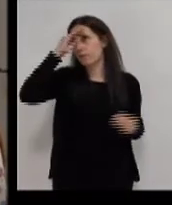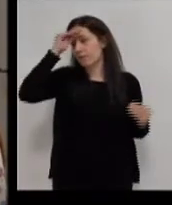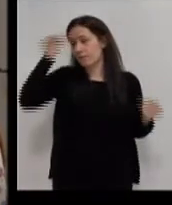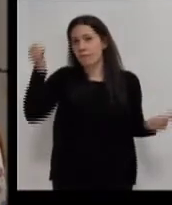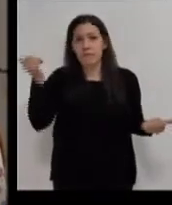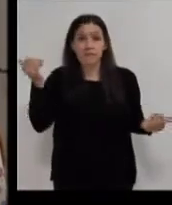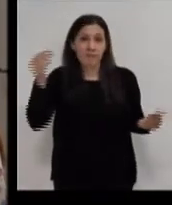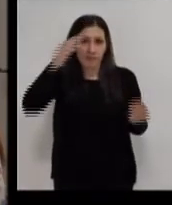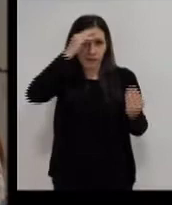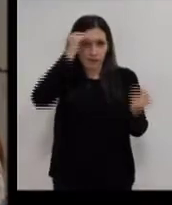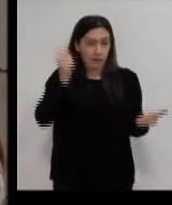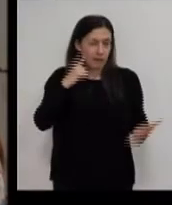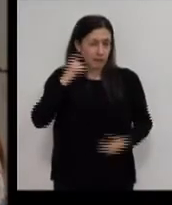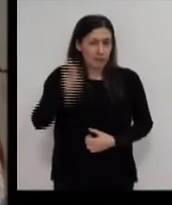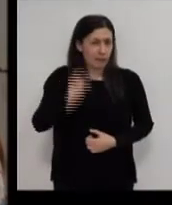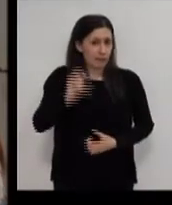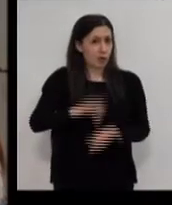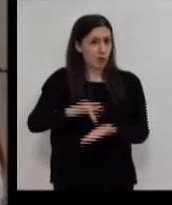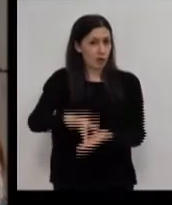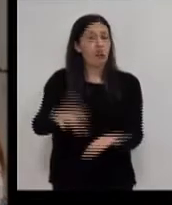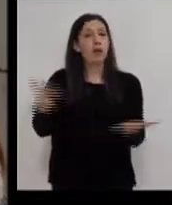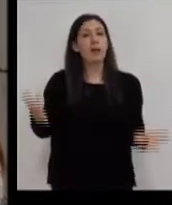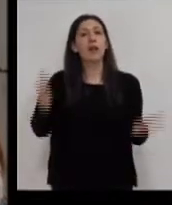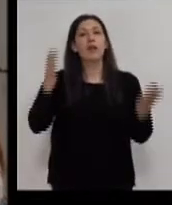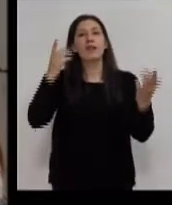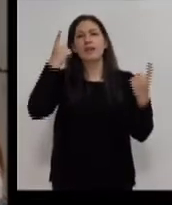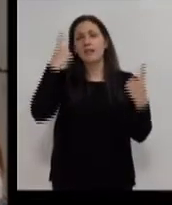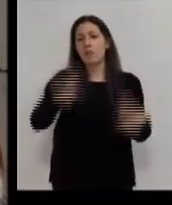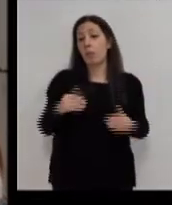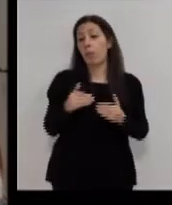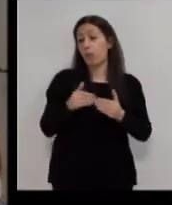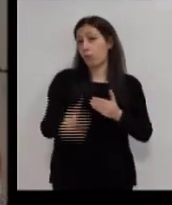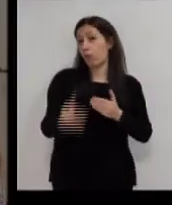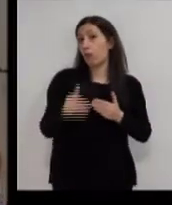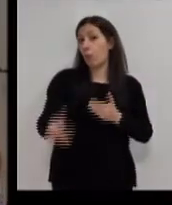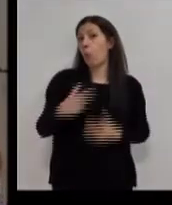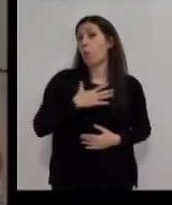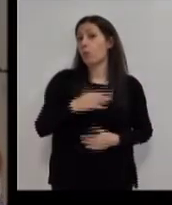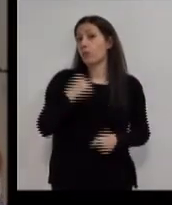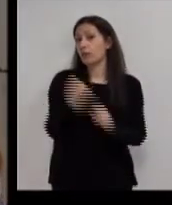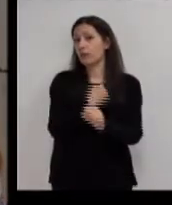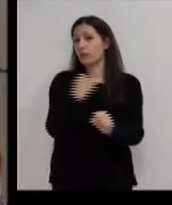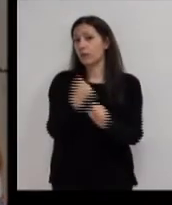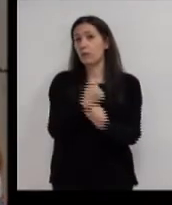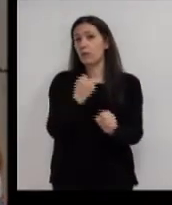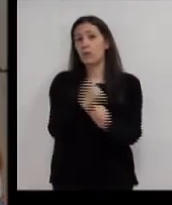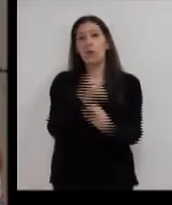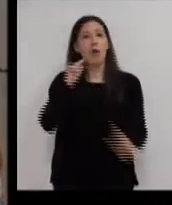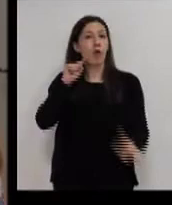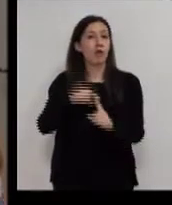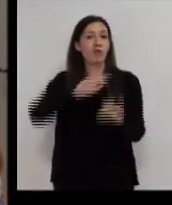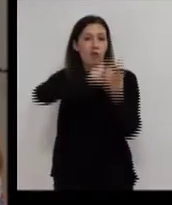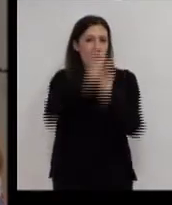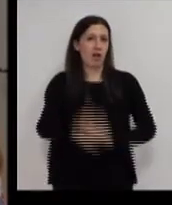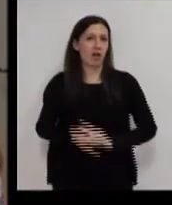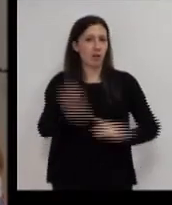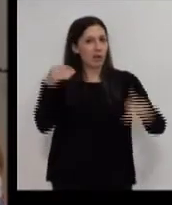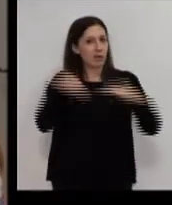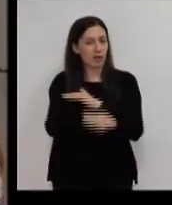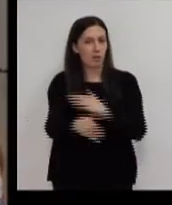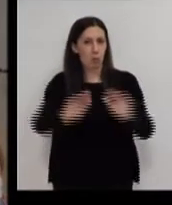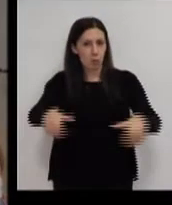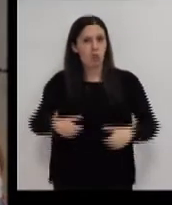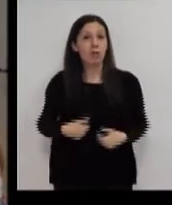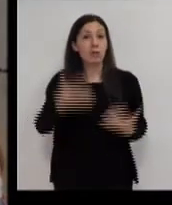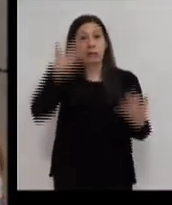la accesibilidad, porque si alguna vez se olvidan, que es muy a menudo, pues sabemos que pronto podemos